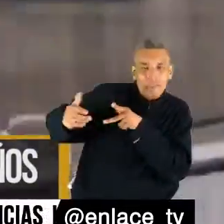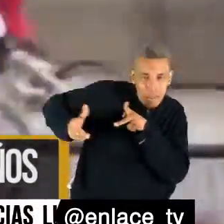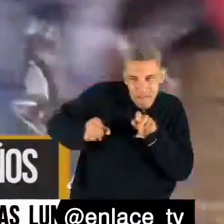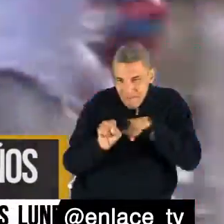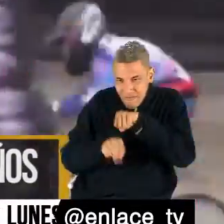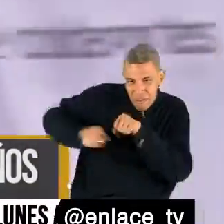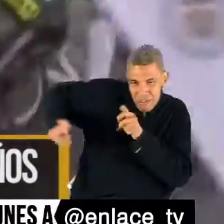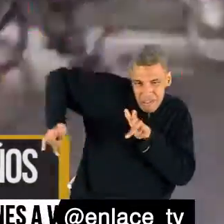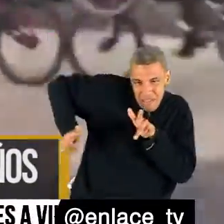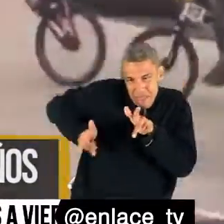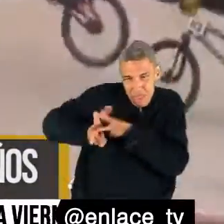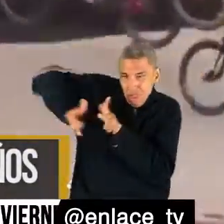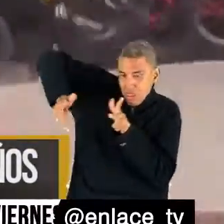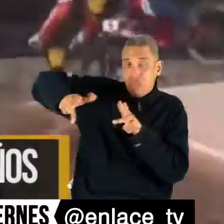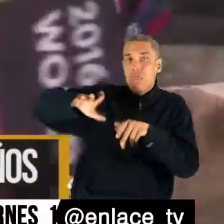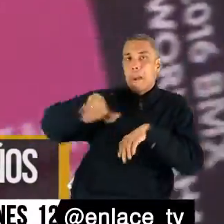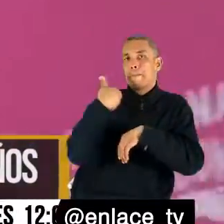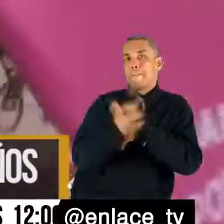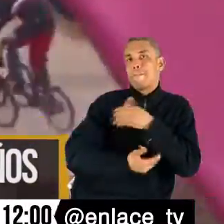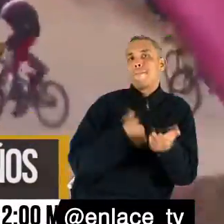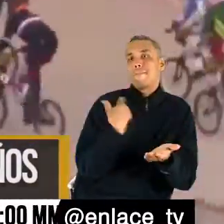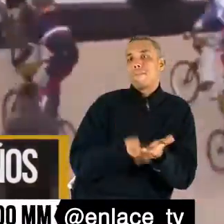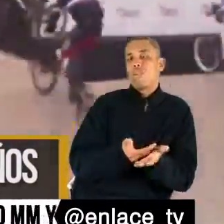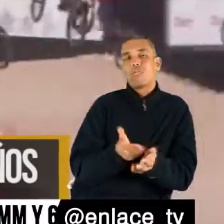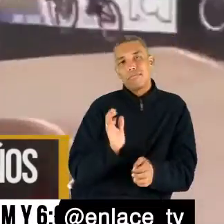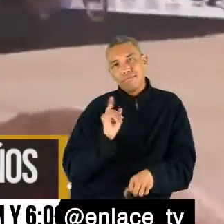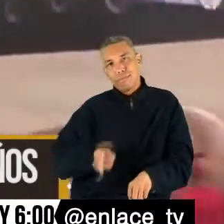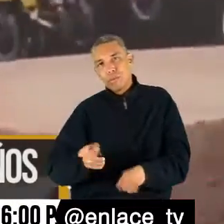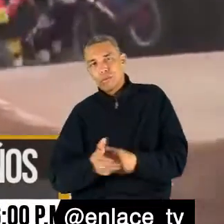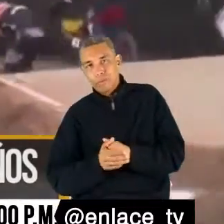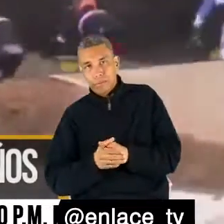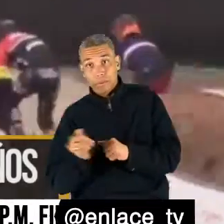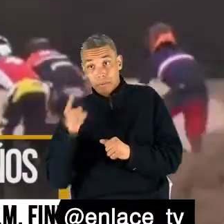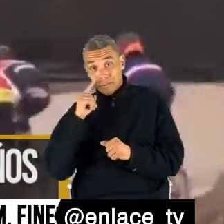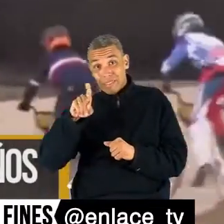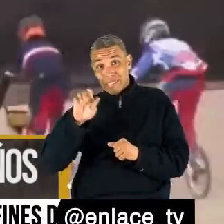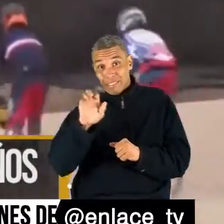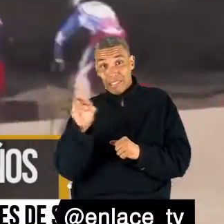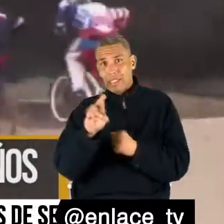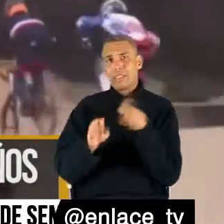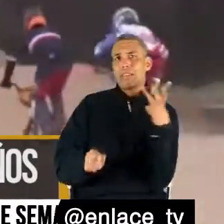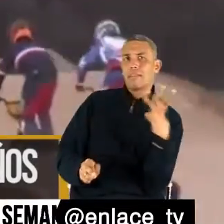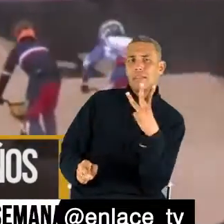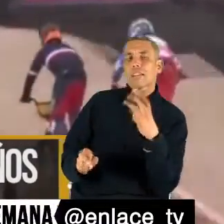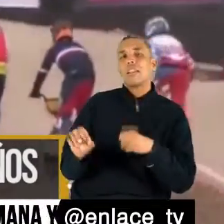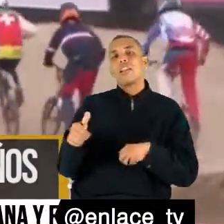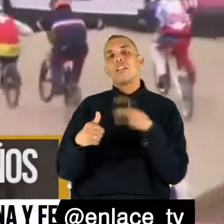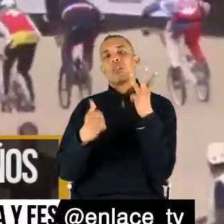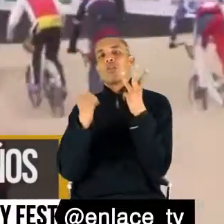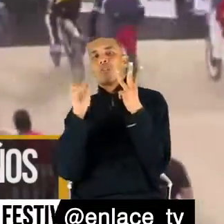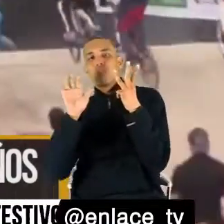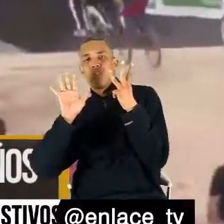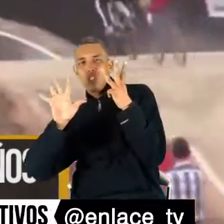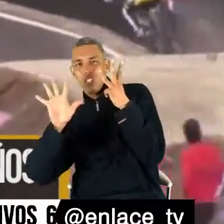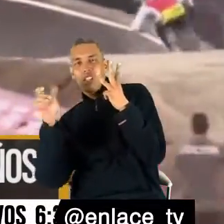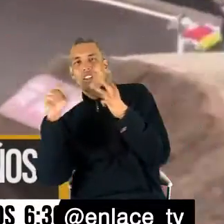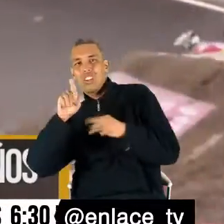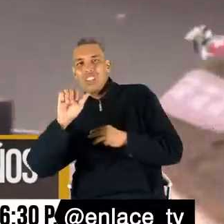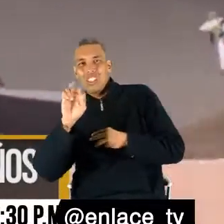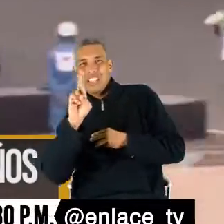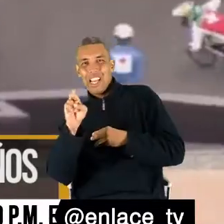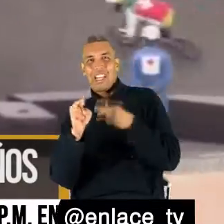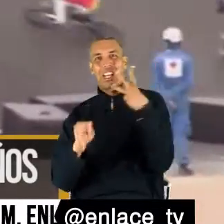se lograron importantes resultados con Ainara Serrano, W3, Silvia Campo, W5 y Sara García,